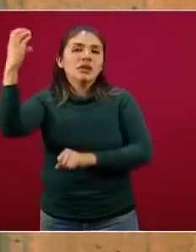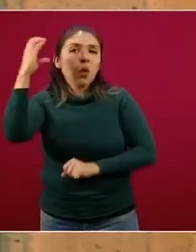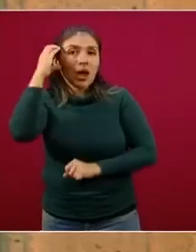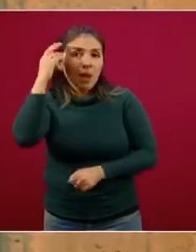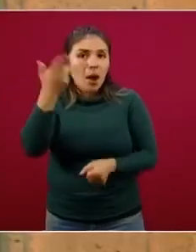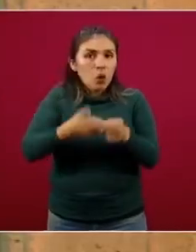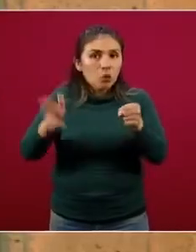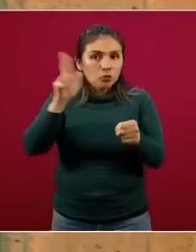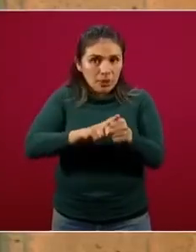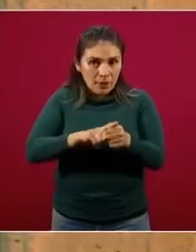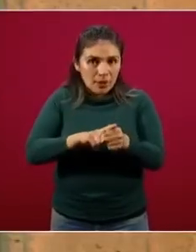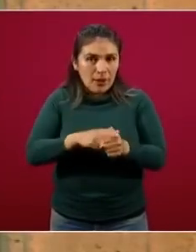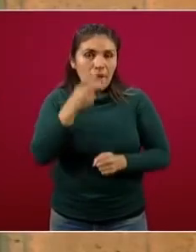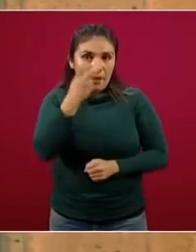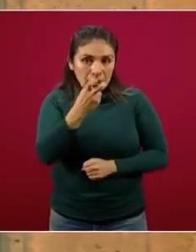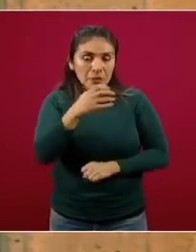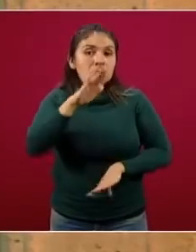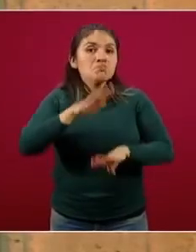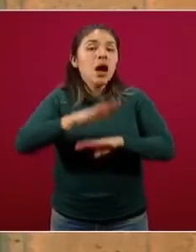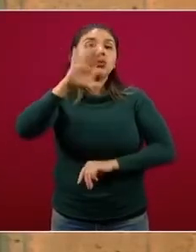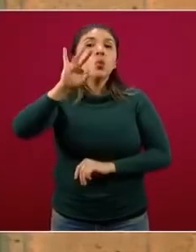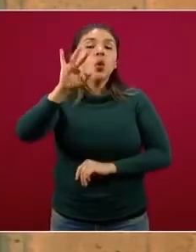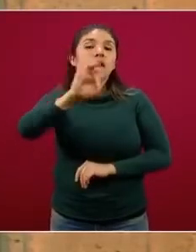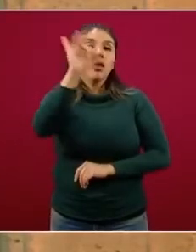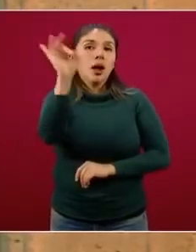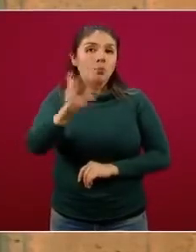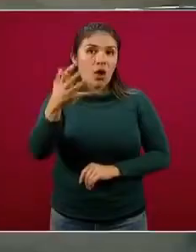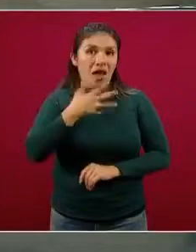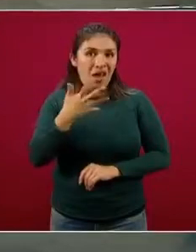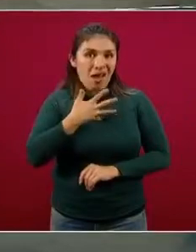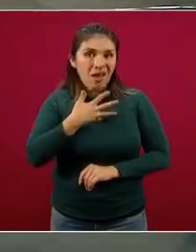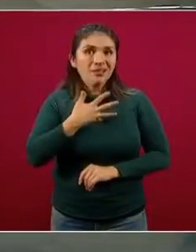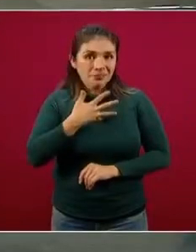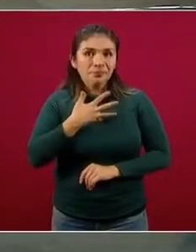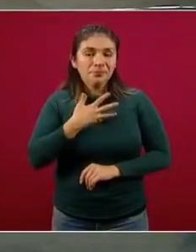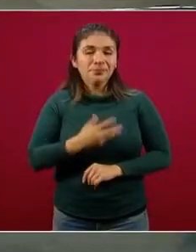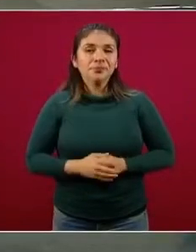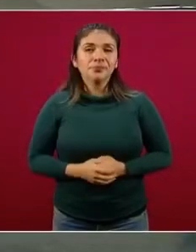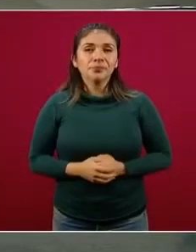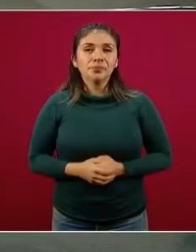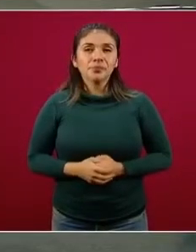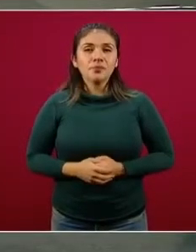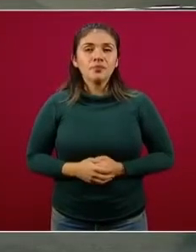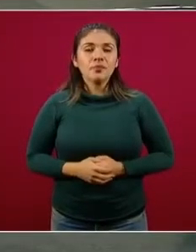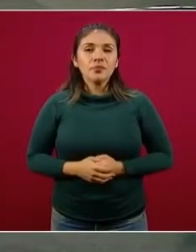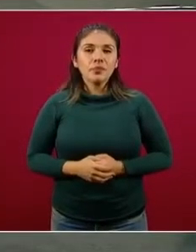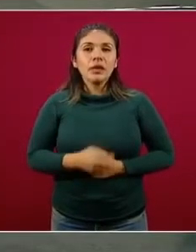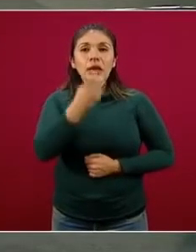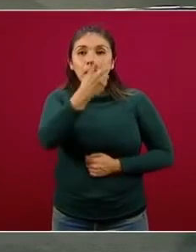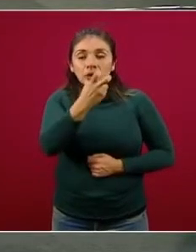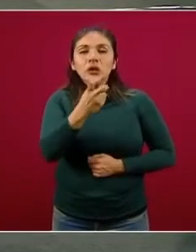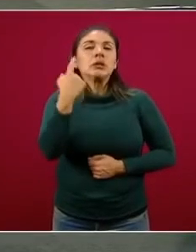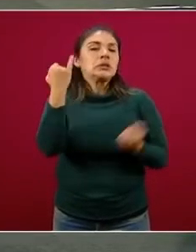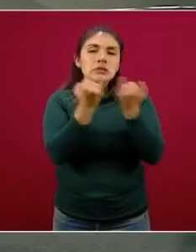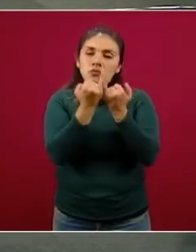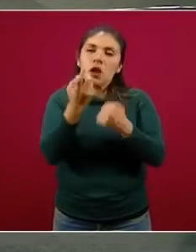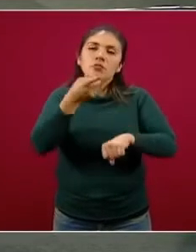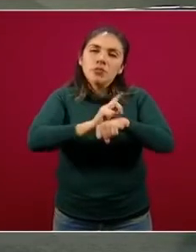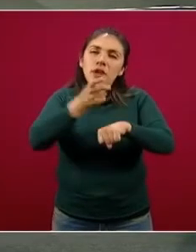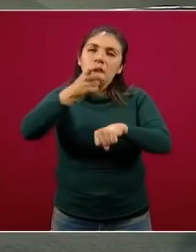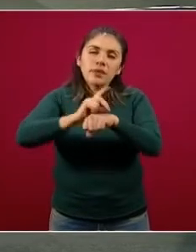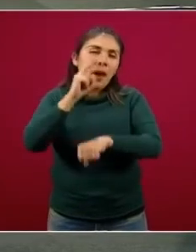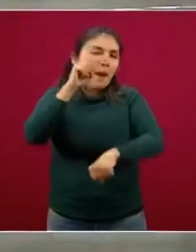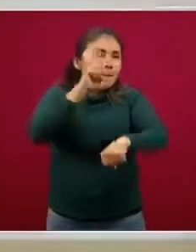estos porcentajes por arriba del 40% de la ocupación y se están monitoreando también los